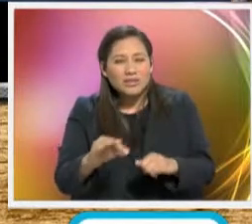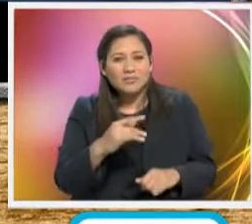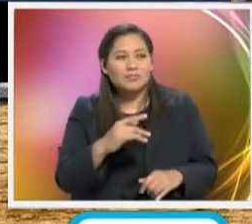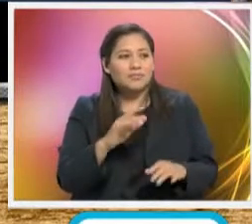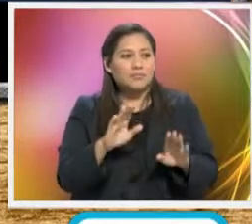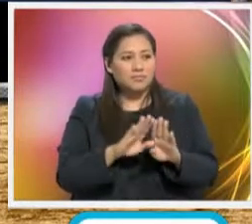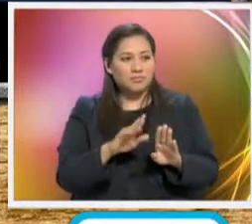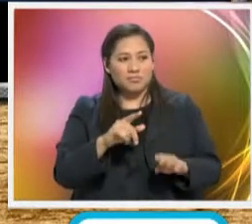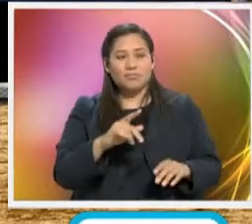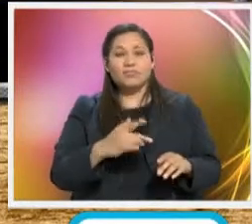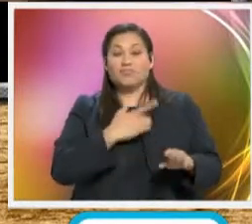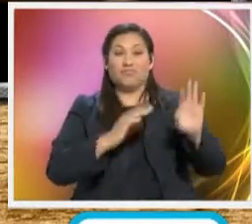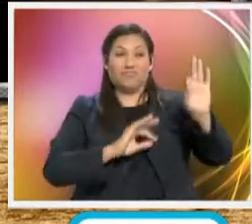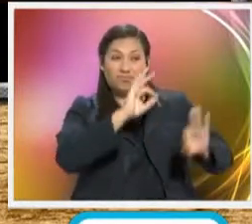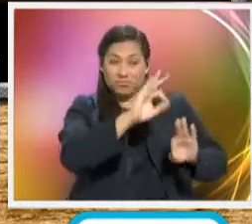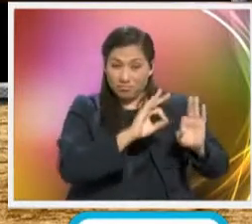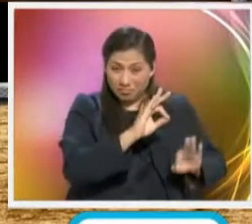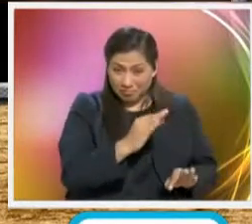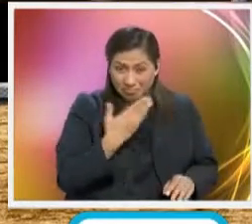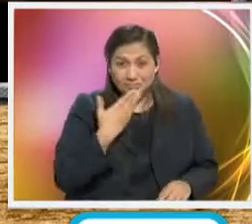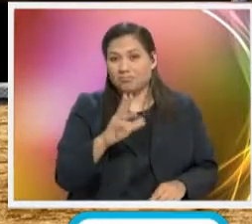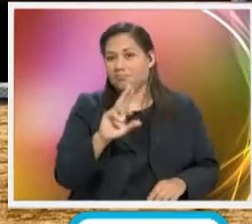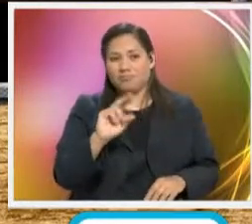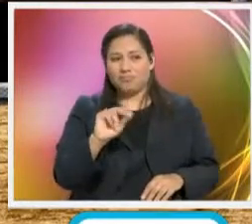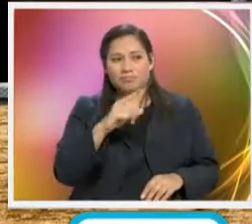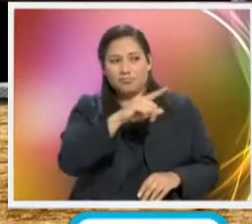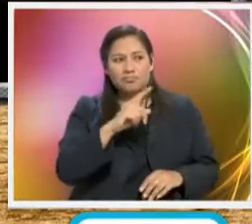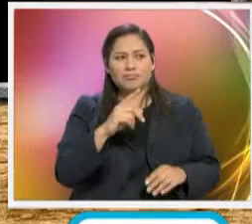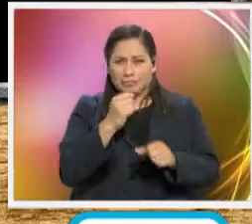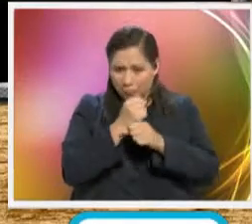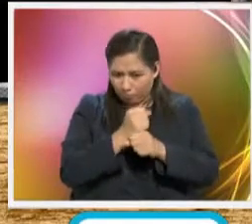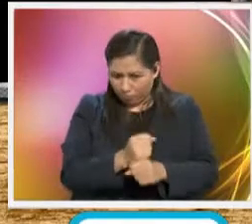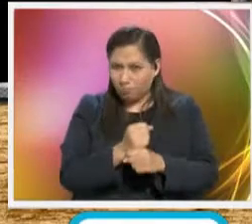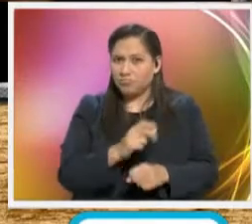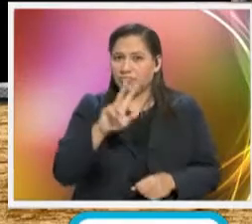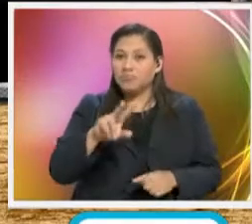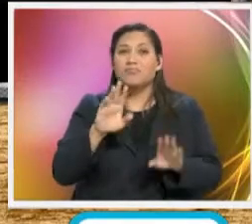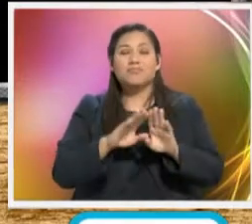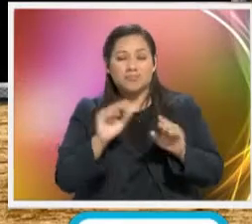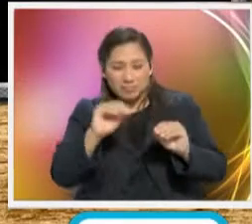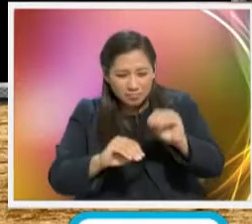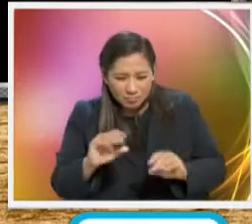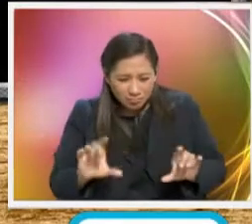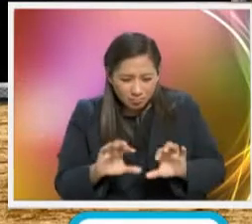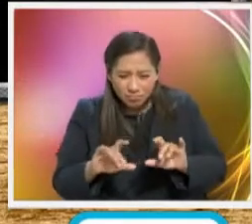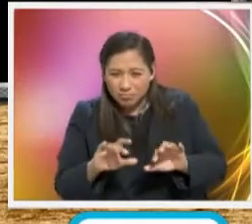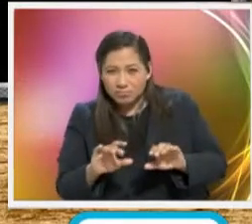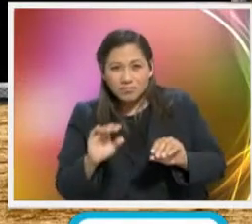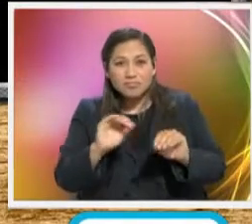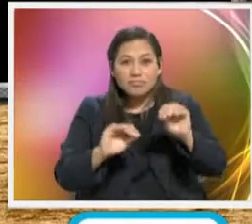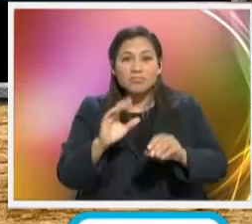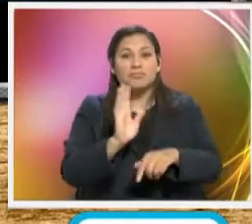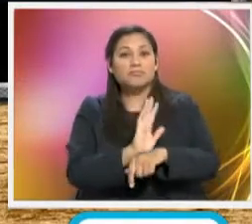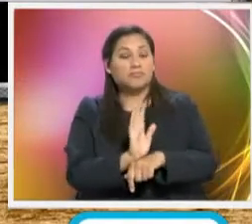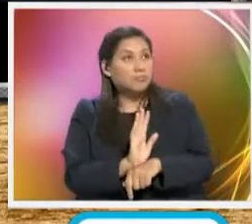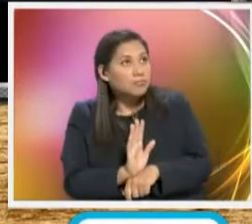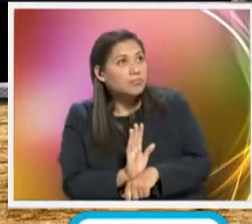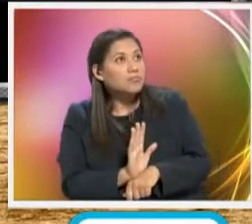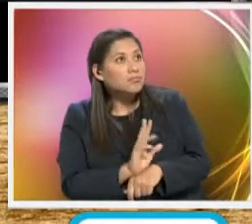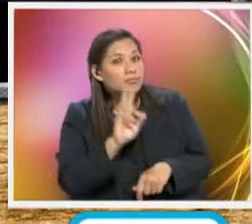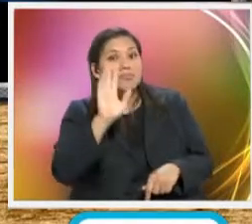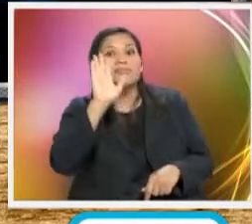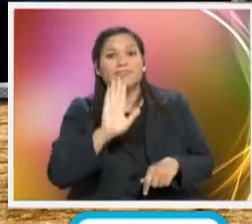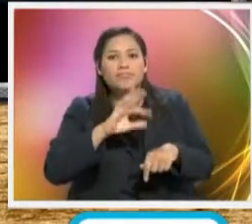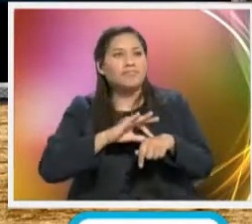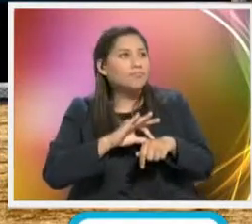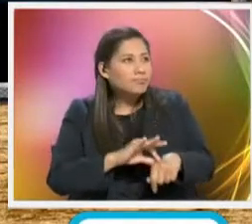los consienten demasiado, que de alguna forma, con todos los efectos especiales que están manejando, acaba siendo una película mucho más real